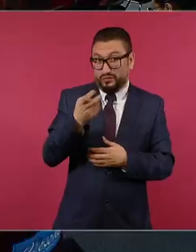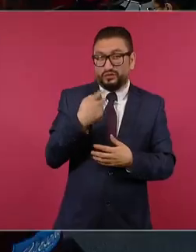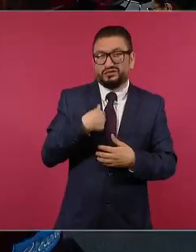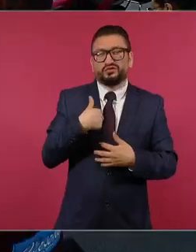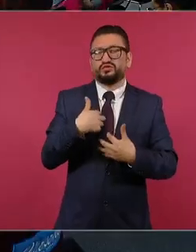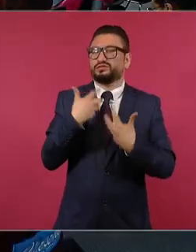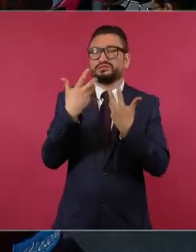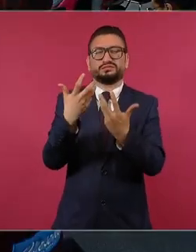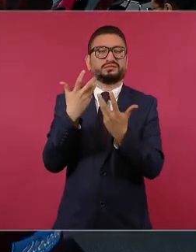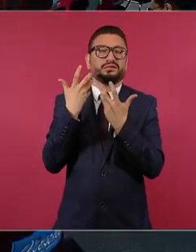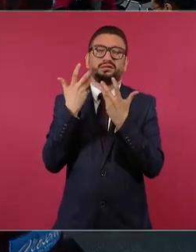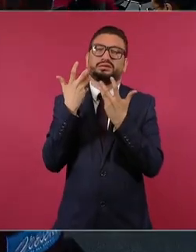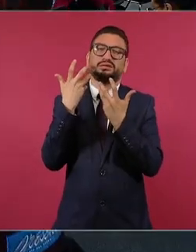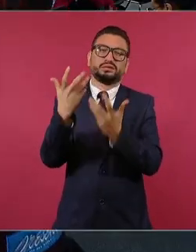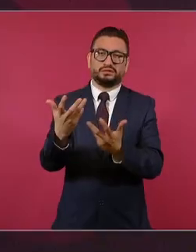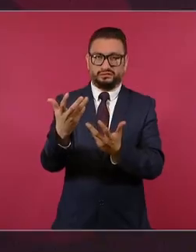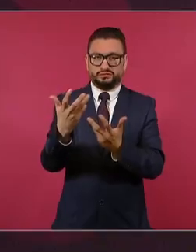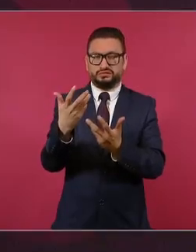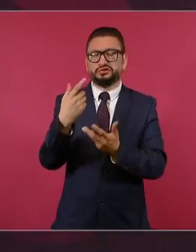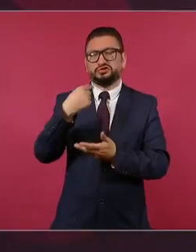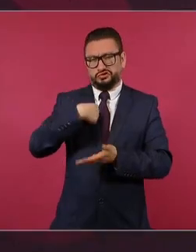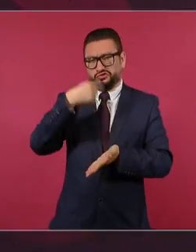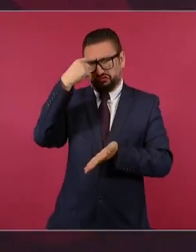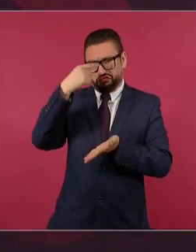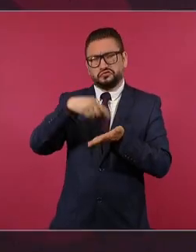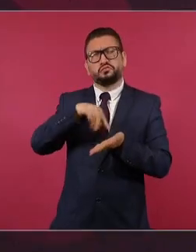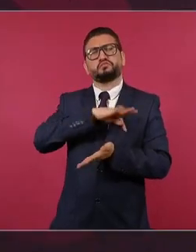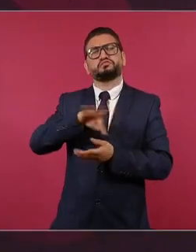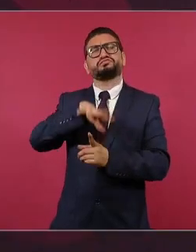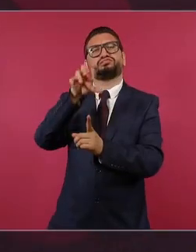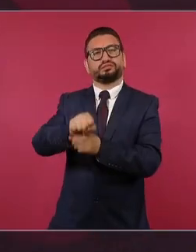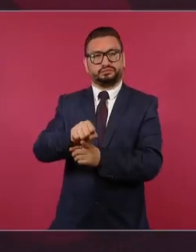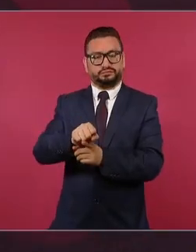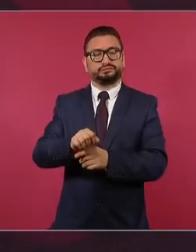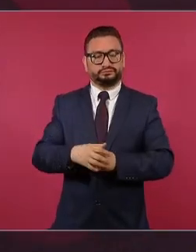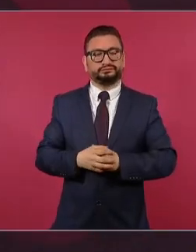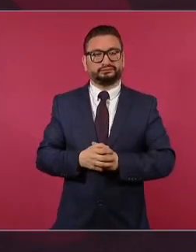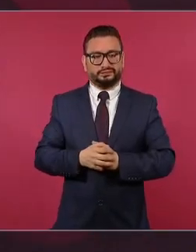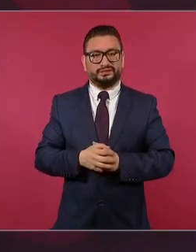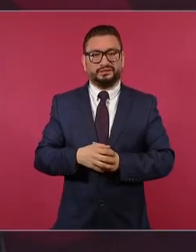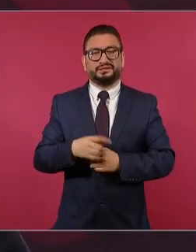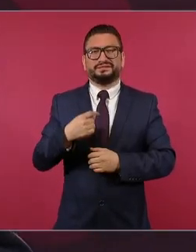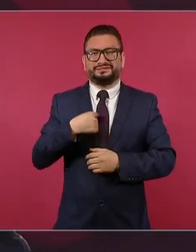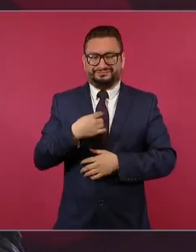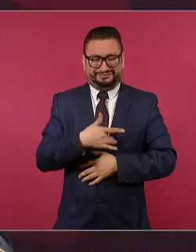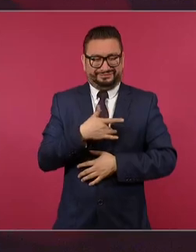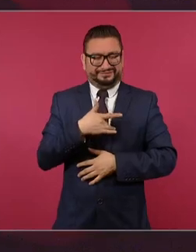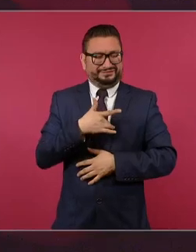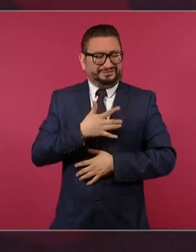deseo, y creo que lo voy a lograr, que me apasione